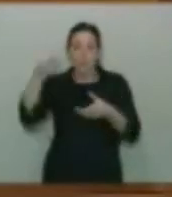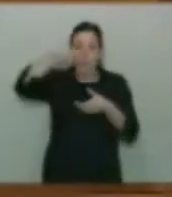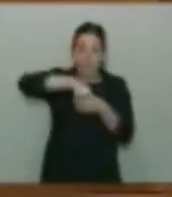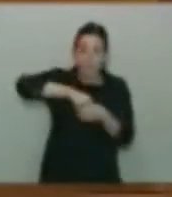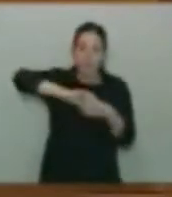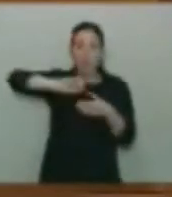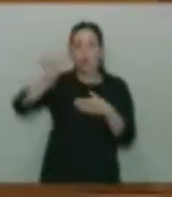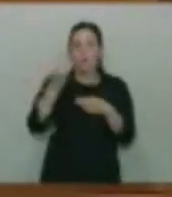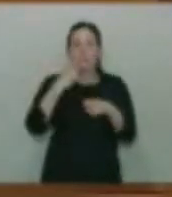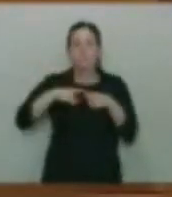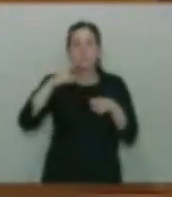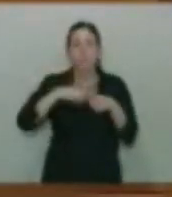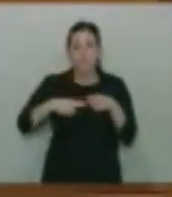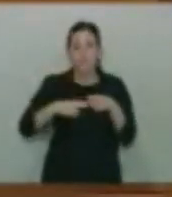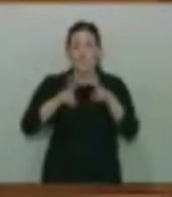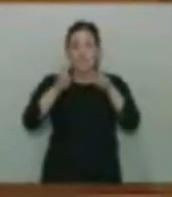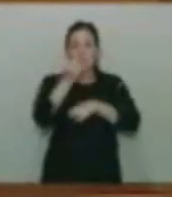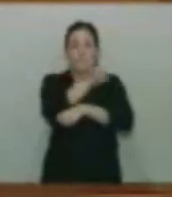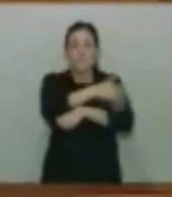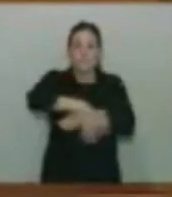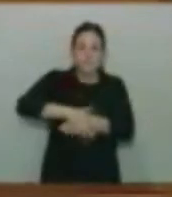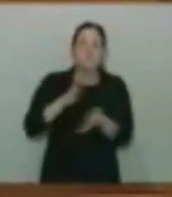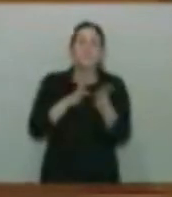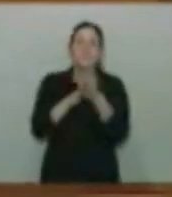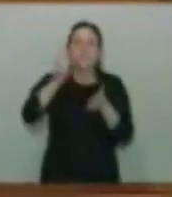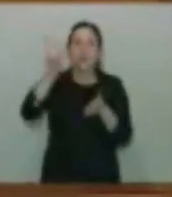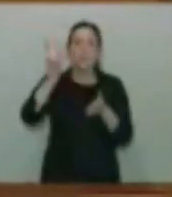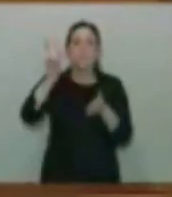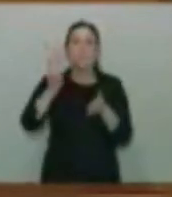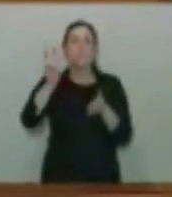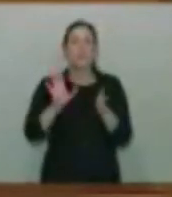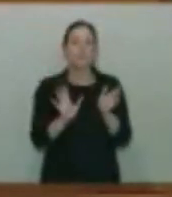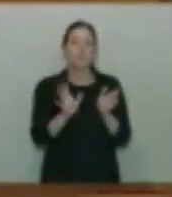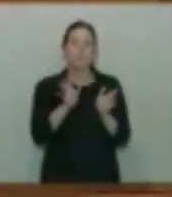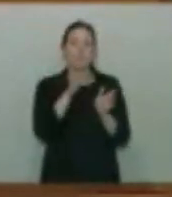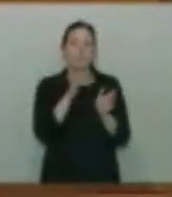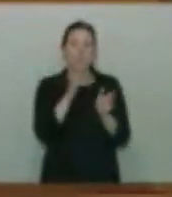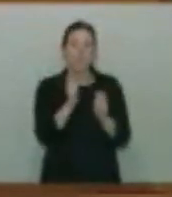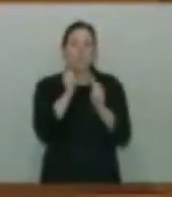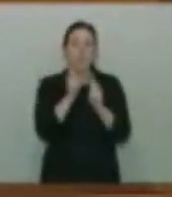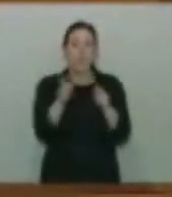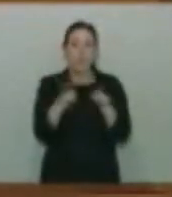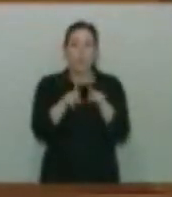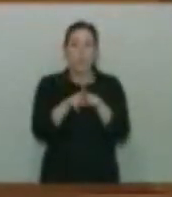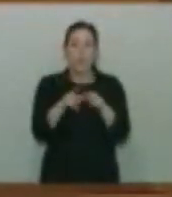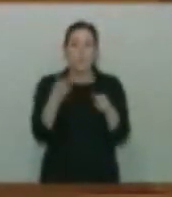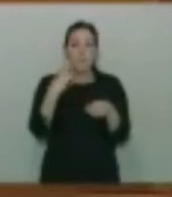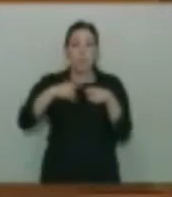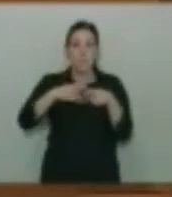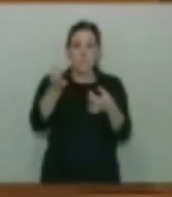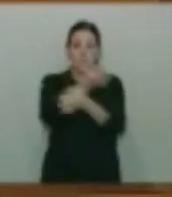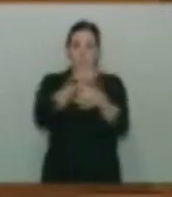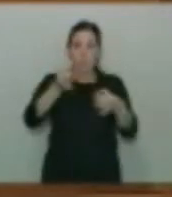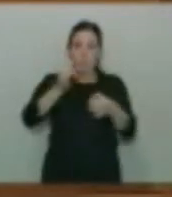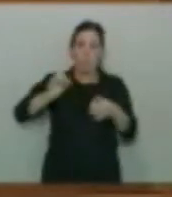la transversalidad en este asunto es un valor en sí mismo, puesto que incrementa la efectividad de estas políticas y les otorga una